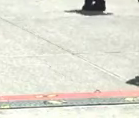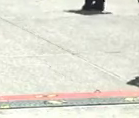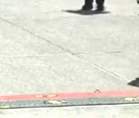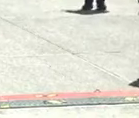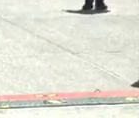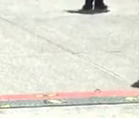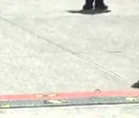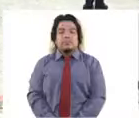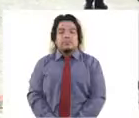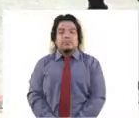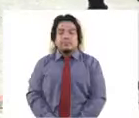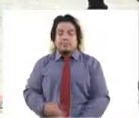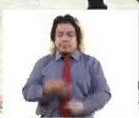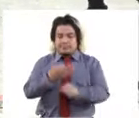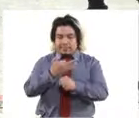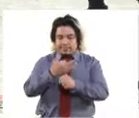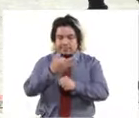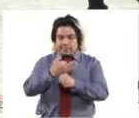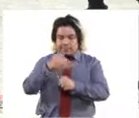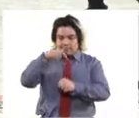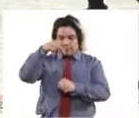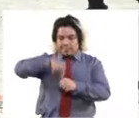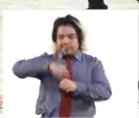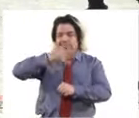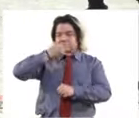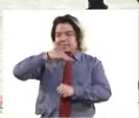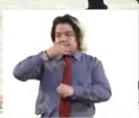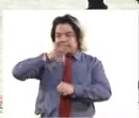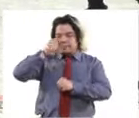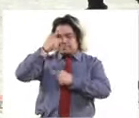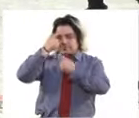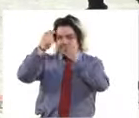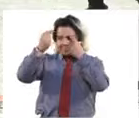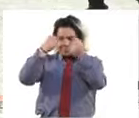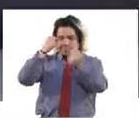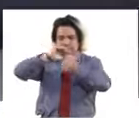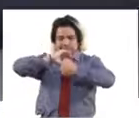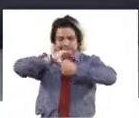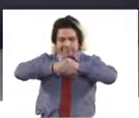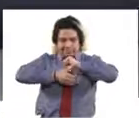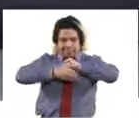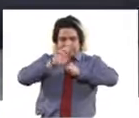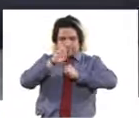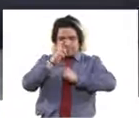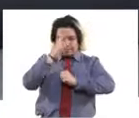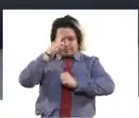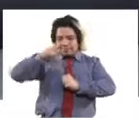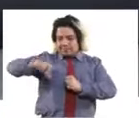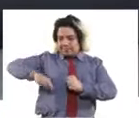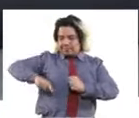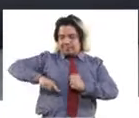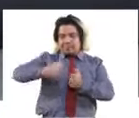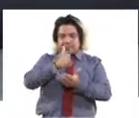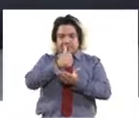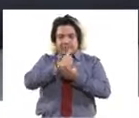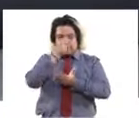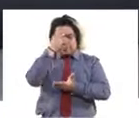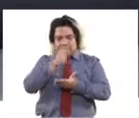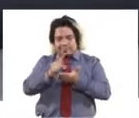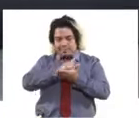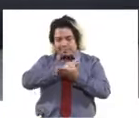Así finalizamos, señoras y señores, esta ceremonia. El Gobierno de la Ciudad de México, ciudad innovadora y de